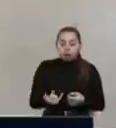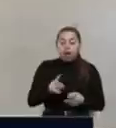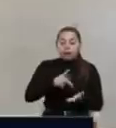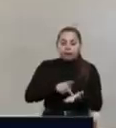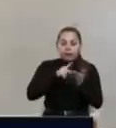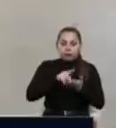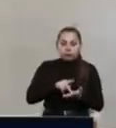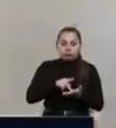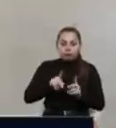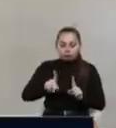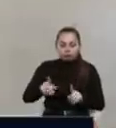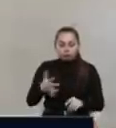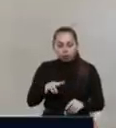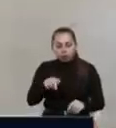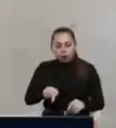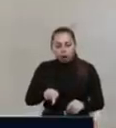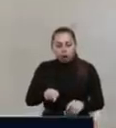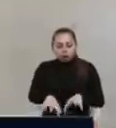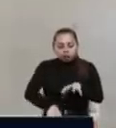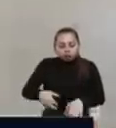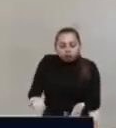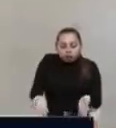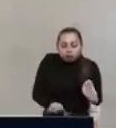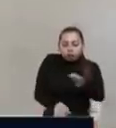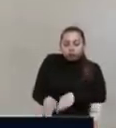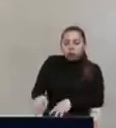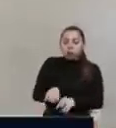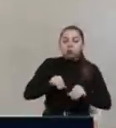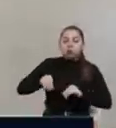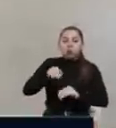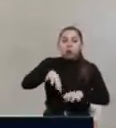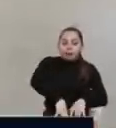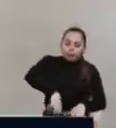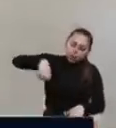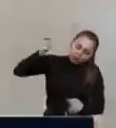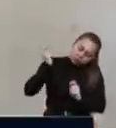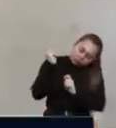kilos de cocaína enterrada.